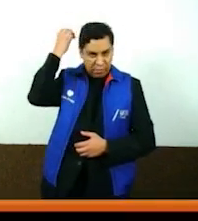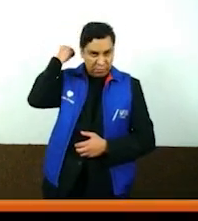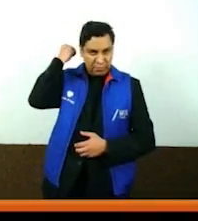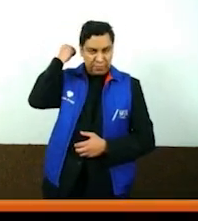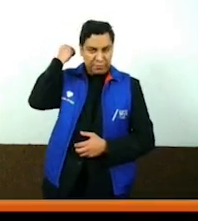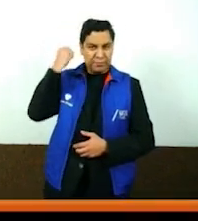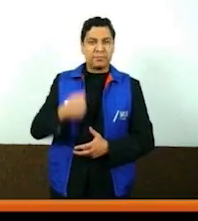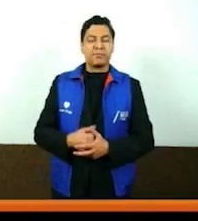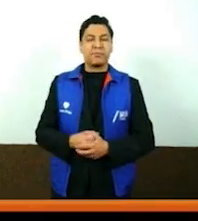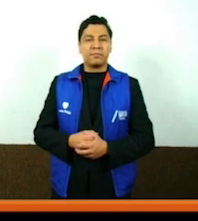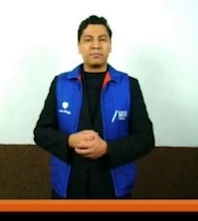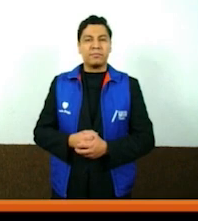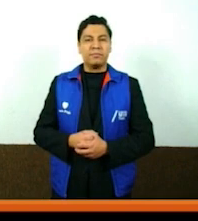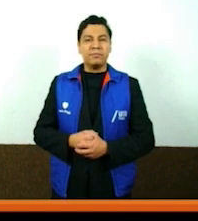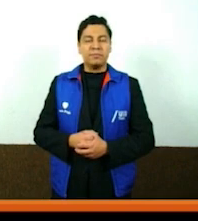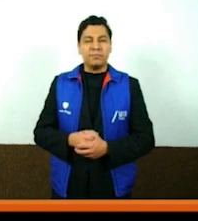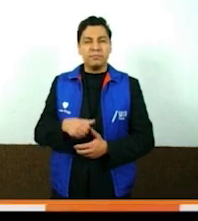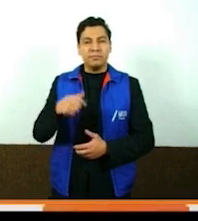Morelos.